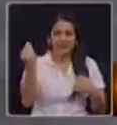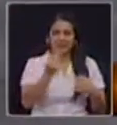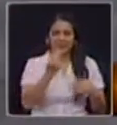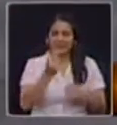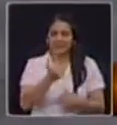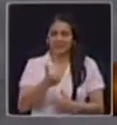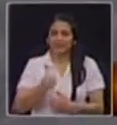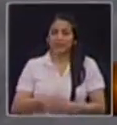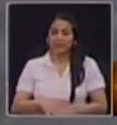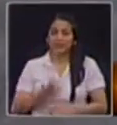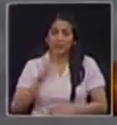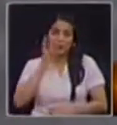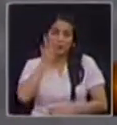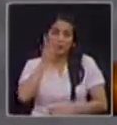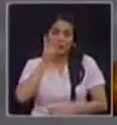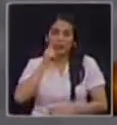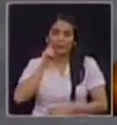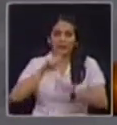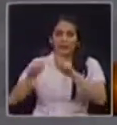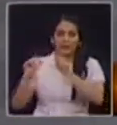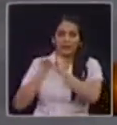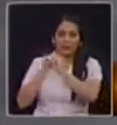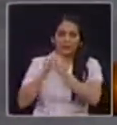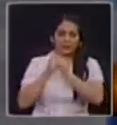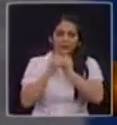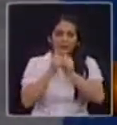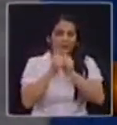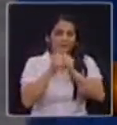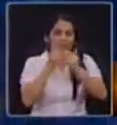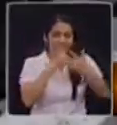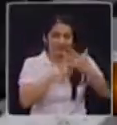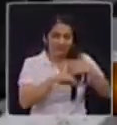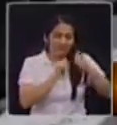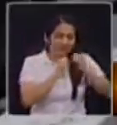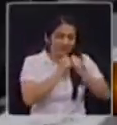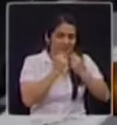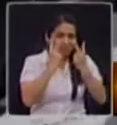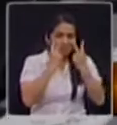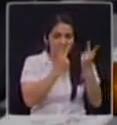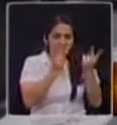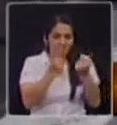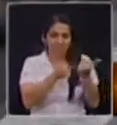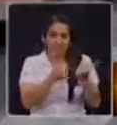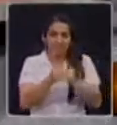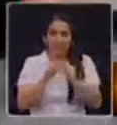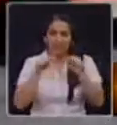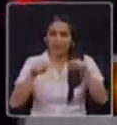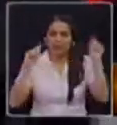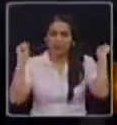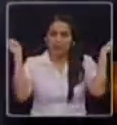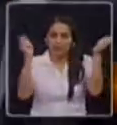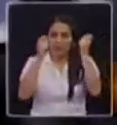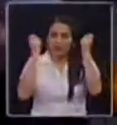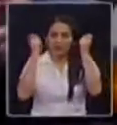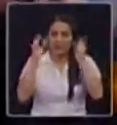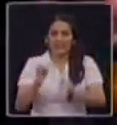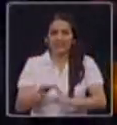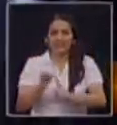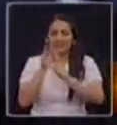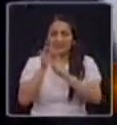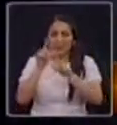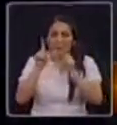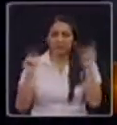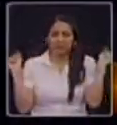han volcado los padres de familia a acompañar a sus niños, a sus hijos, y pues es una fiesta masiva. Estamos muy contentos y